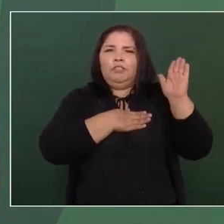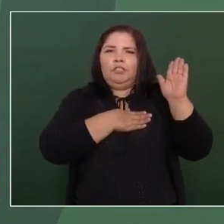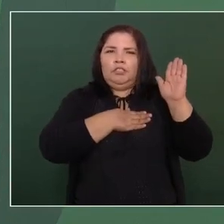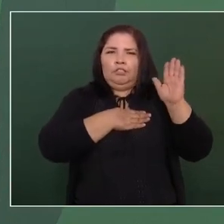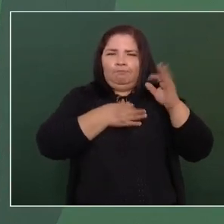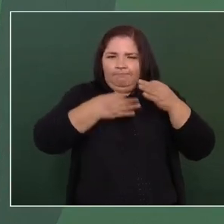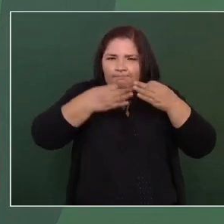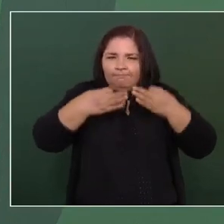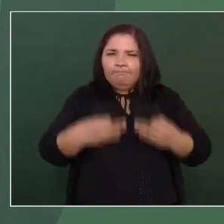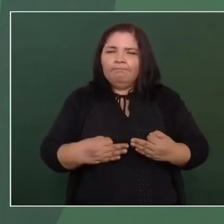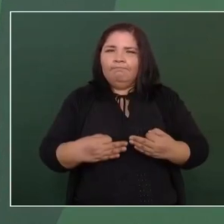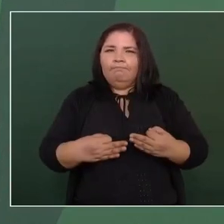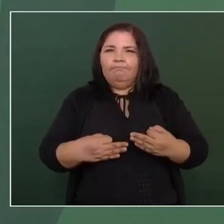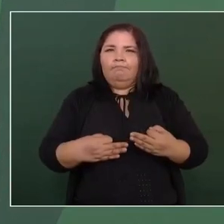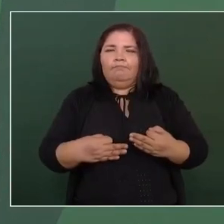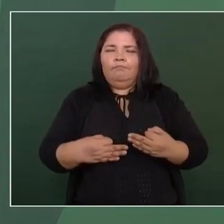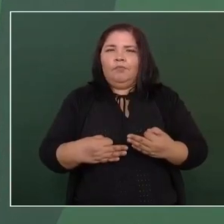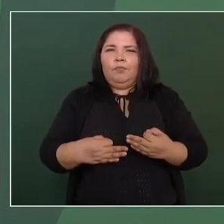moral